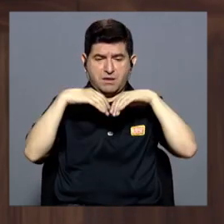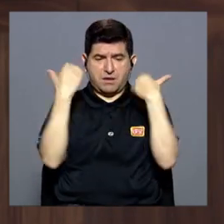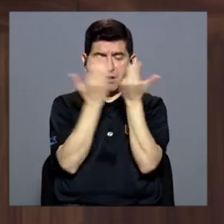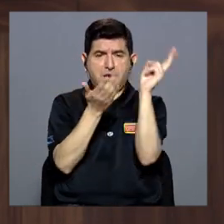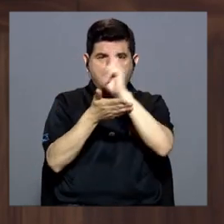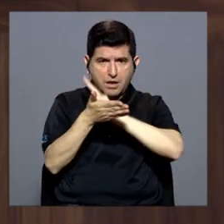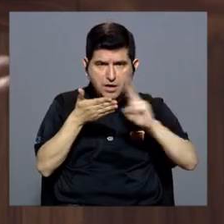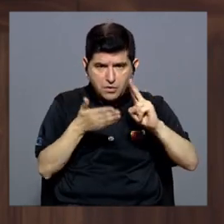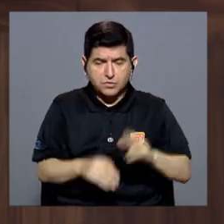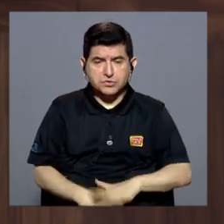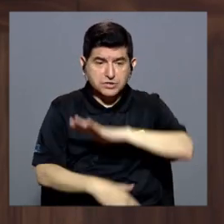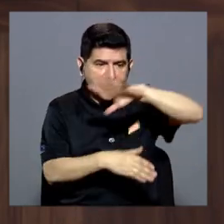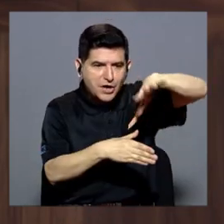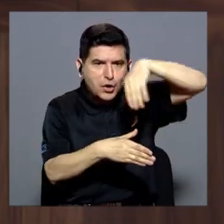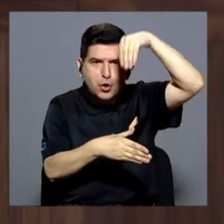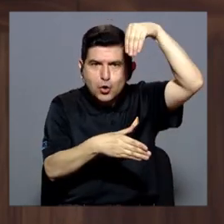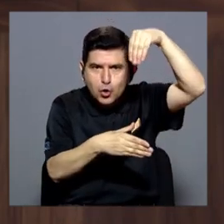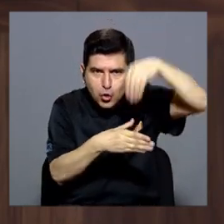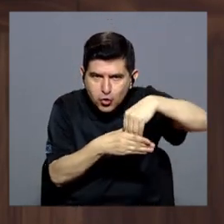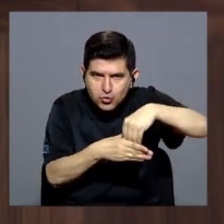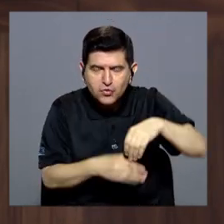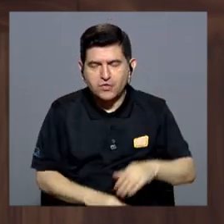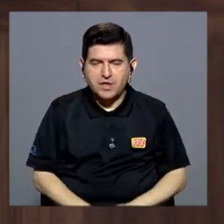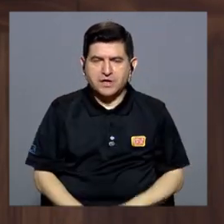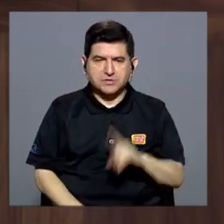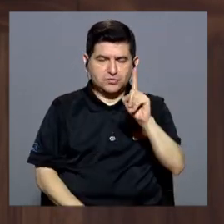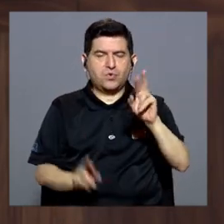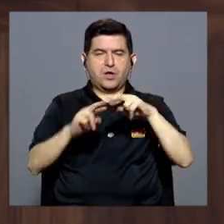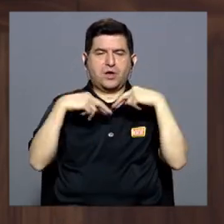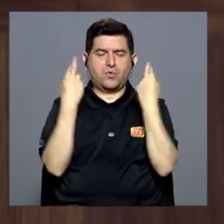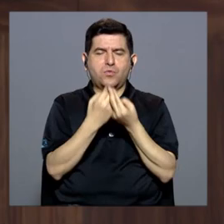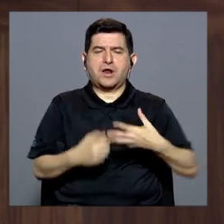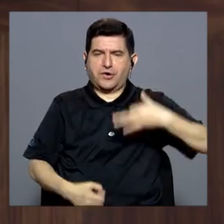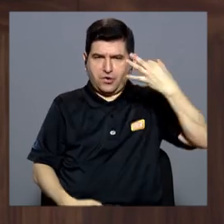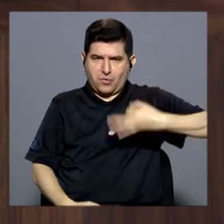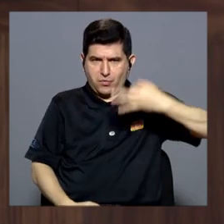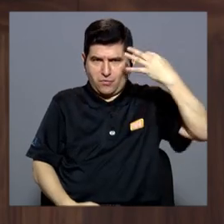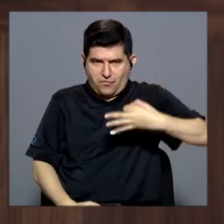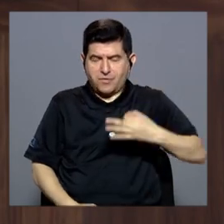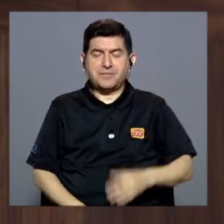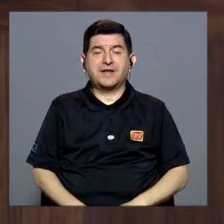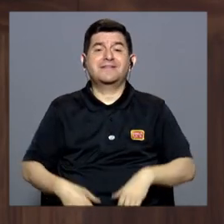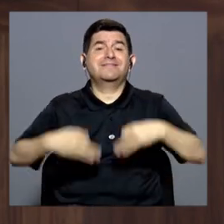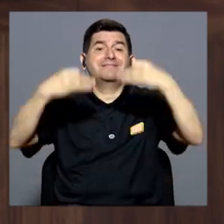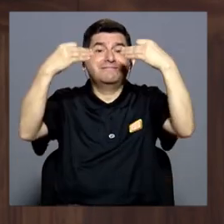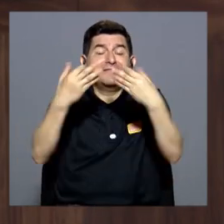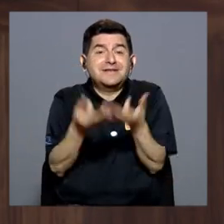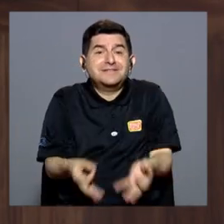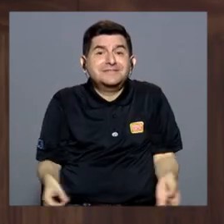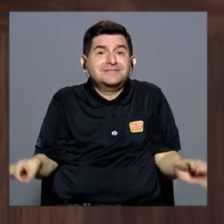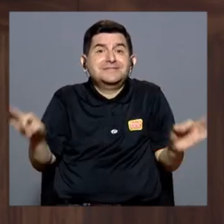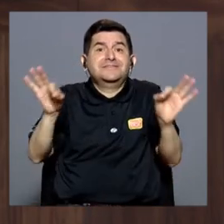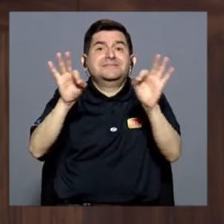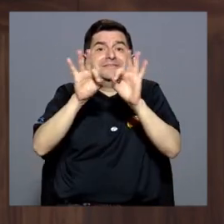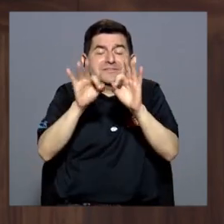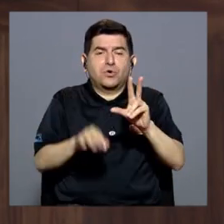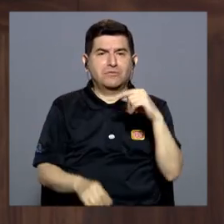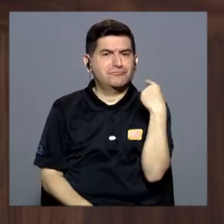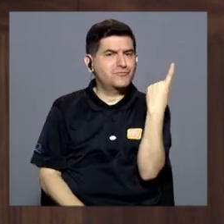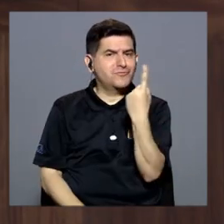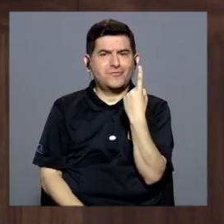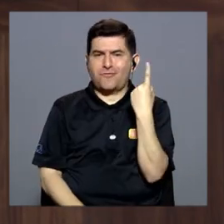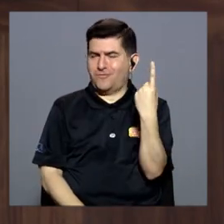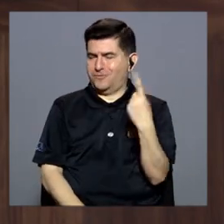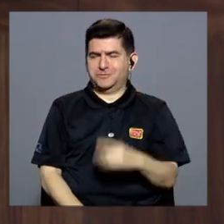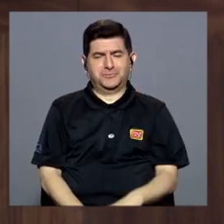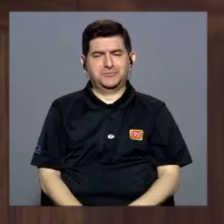es el contexto donde se hace en el marco de una sesión solemne y que fue una decisión muy importante para que no solamente